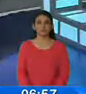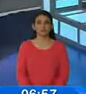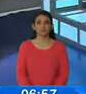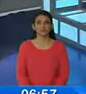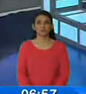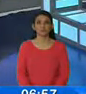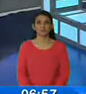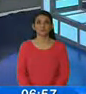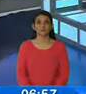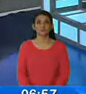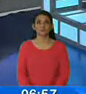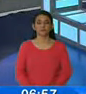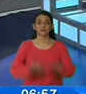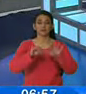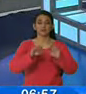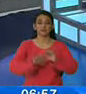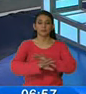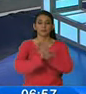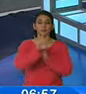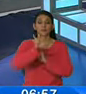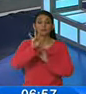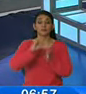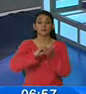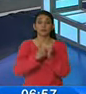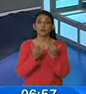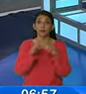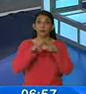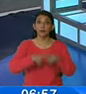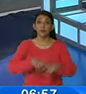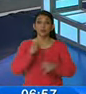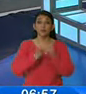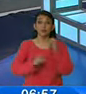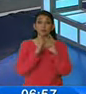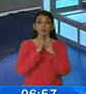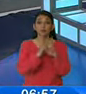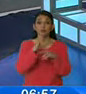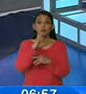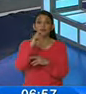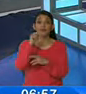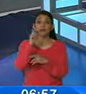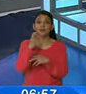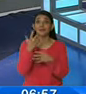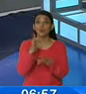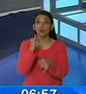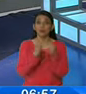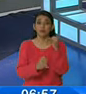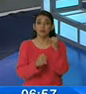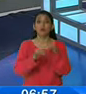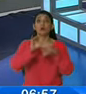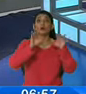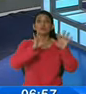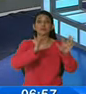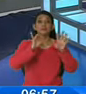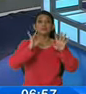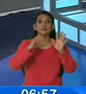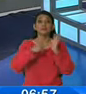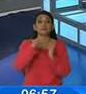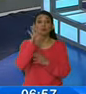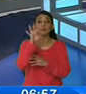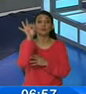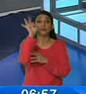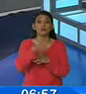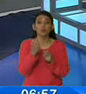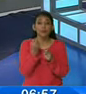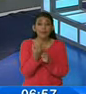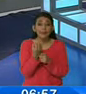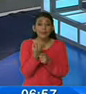6:57 en la mañana. Revisemos los últimos resultados del CNE. Revisemos precisamente porque hasta el momento ya se han escrutado el 87.4%